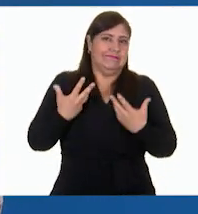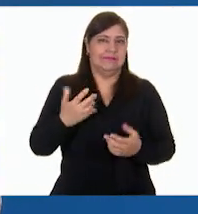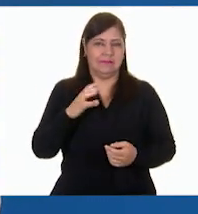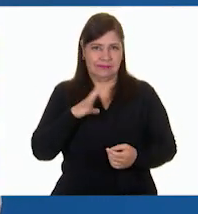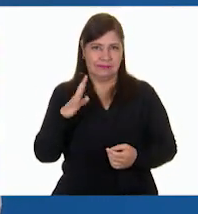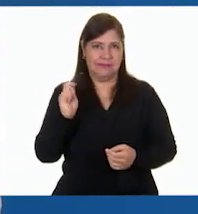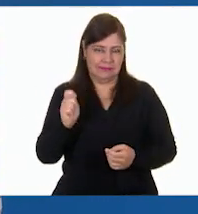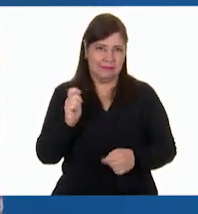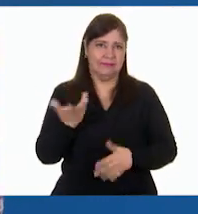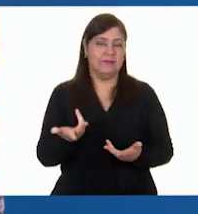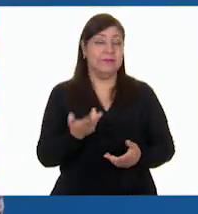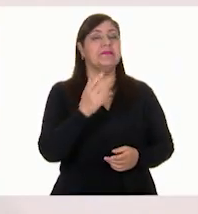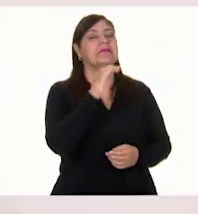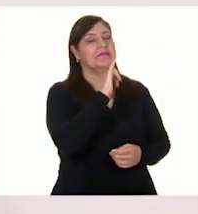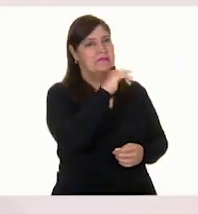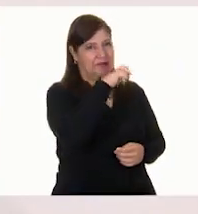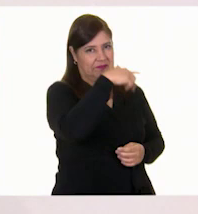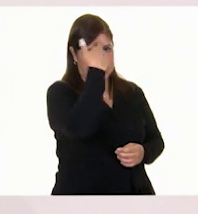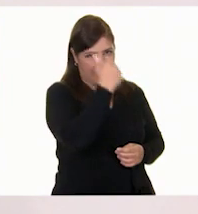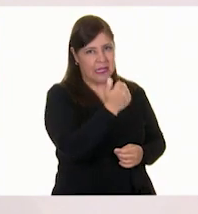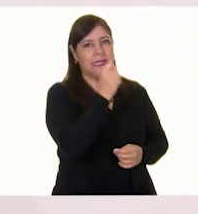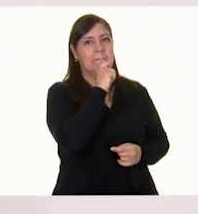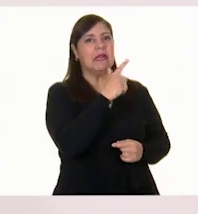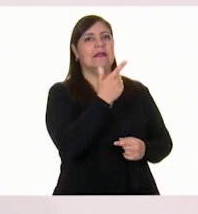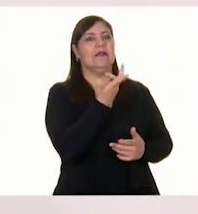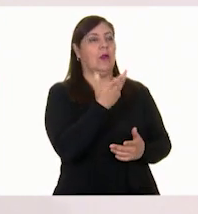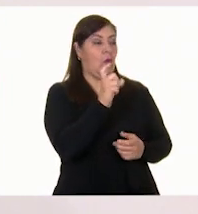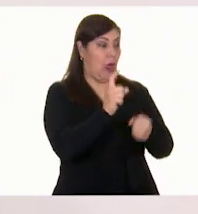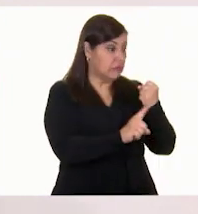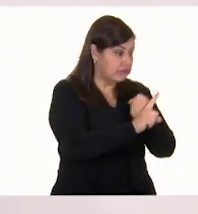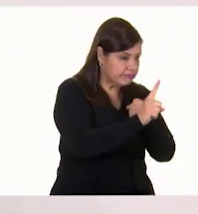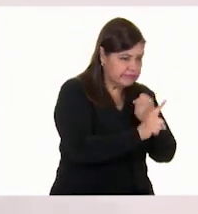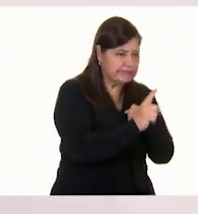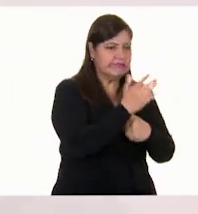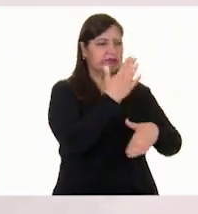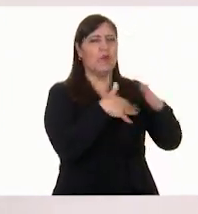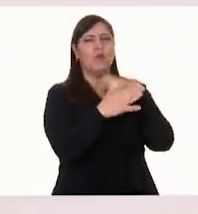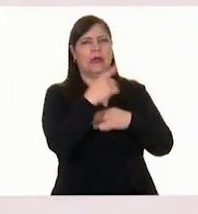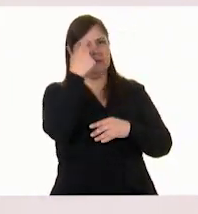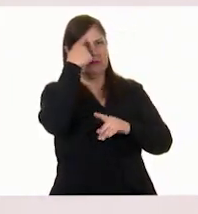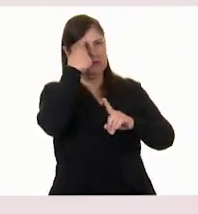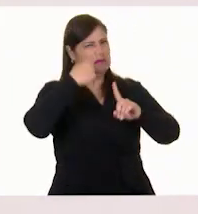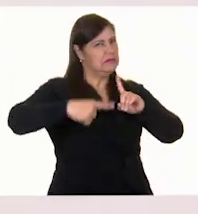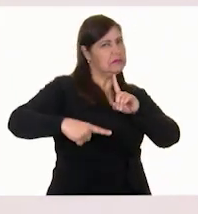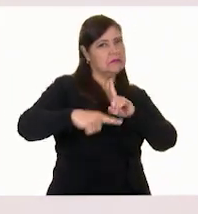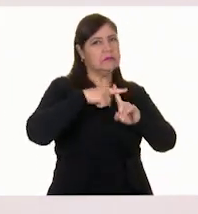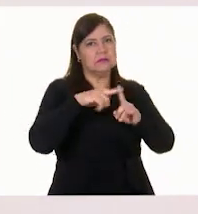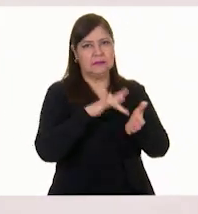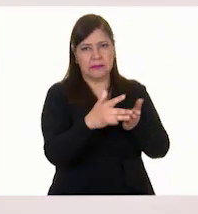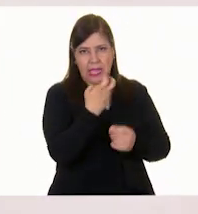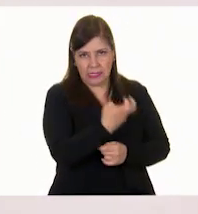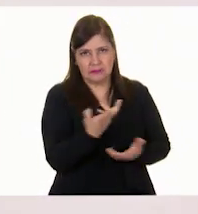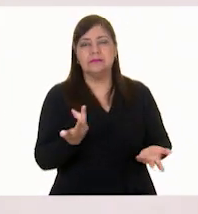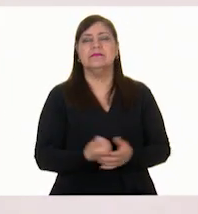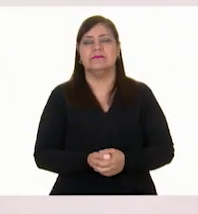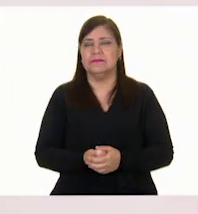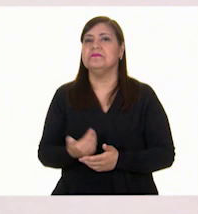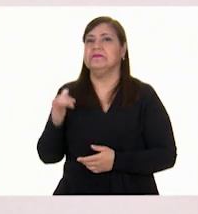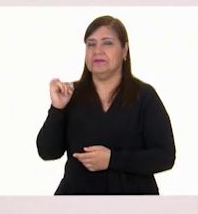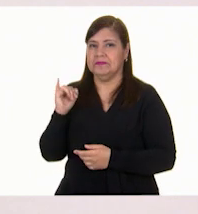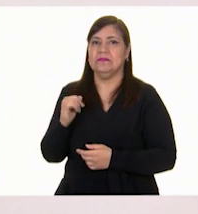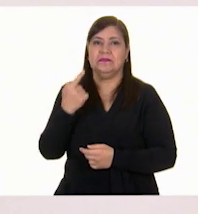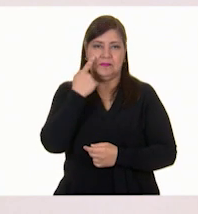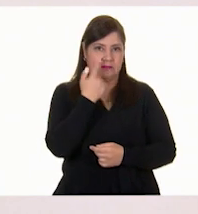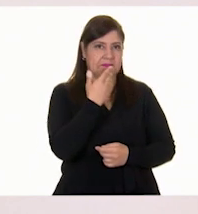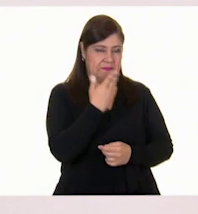todo esto que decía, superar dificultades y tener una actitud positiva. Sí. Muy bien, María,